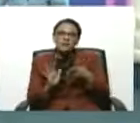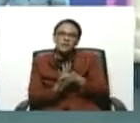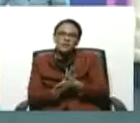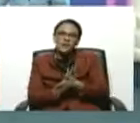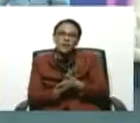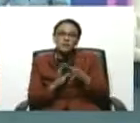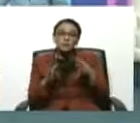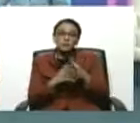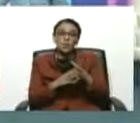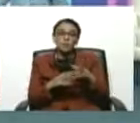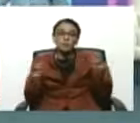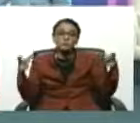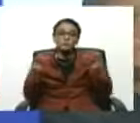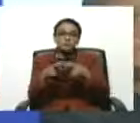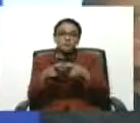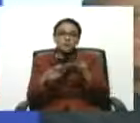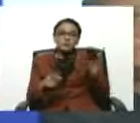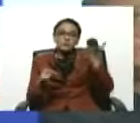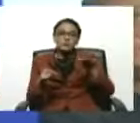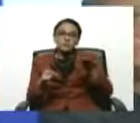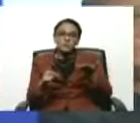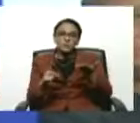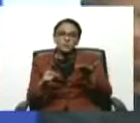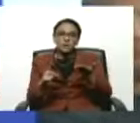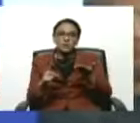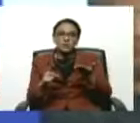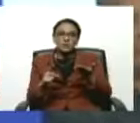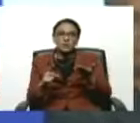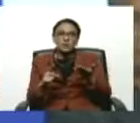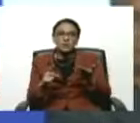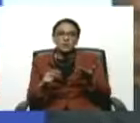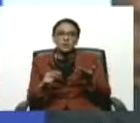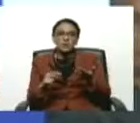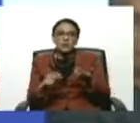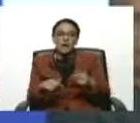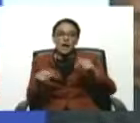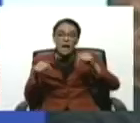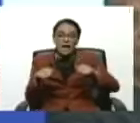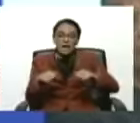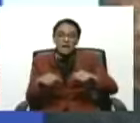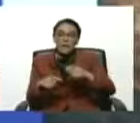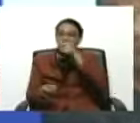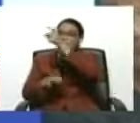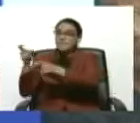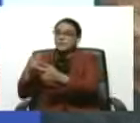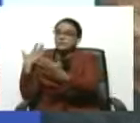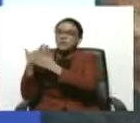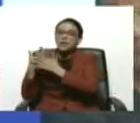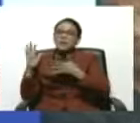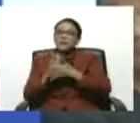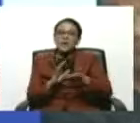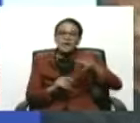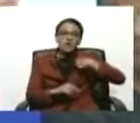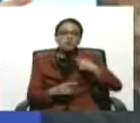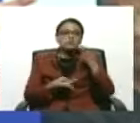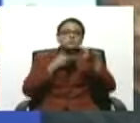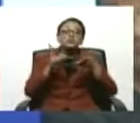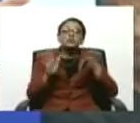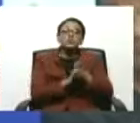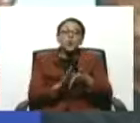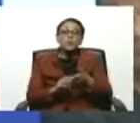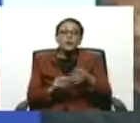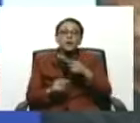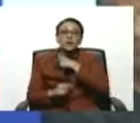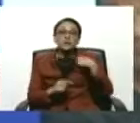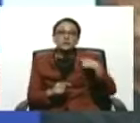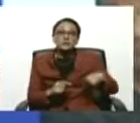seminario tan importante y se me ha pedido que hable sobre China y